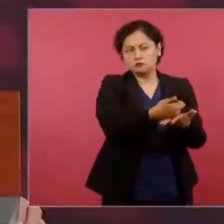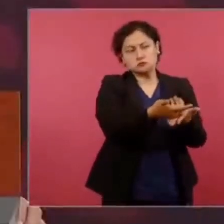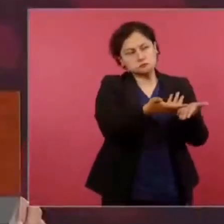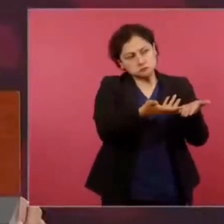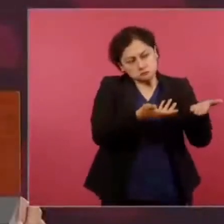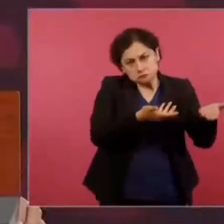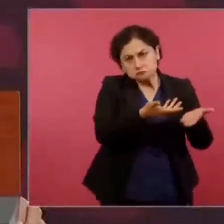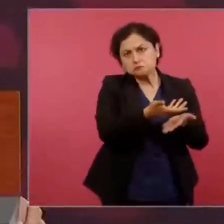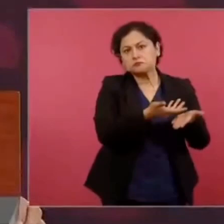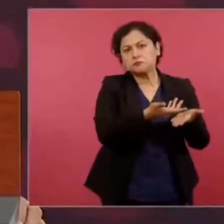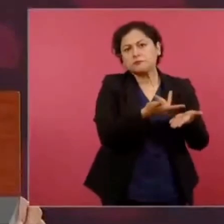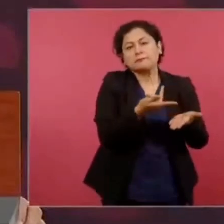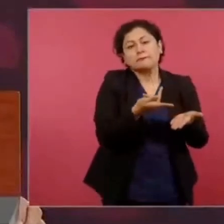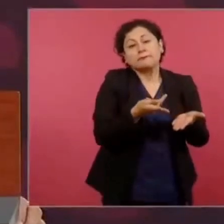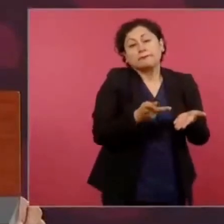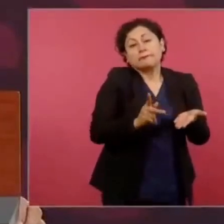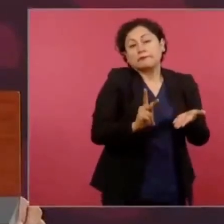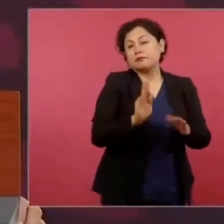la prioridad,